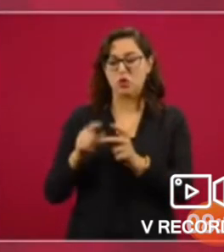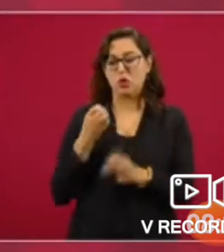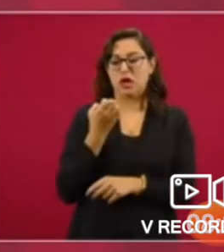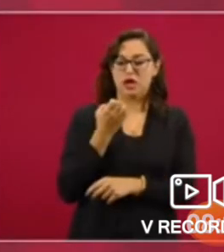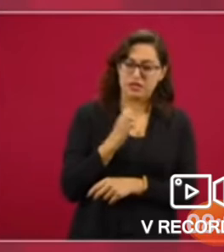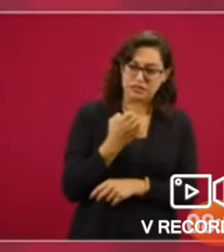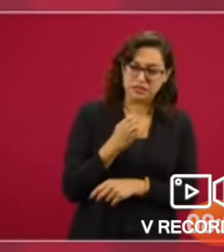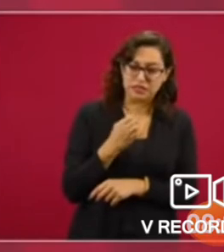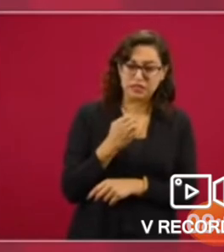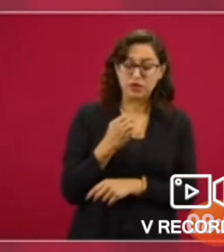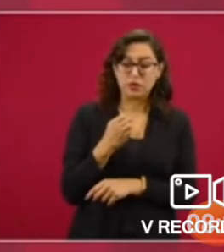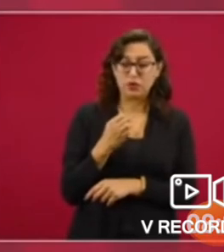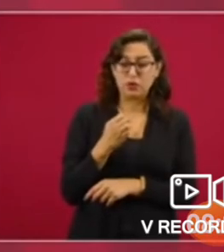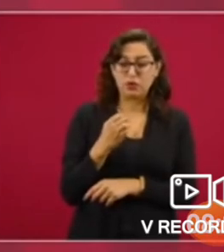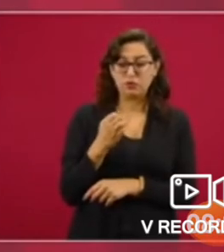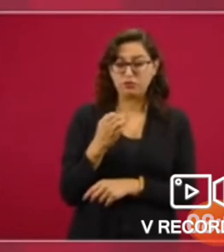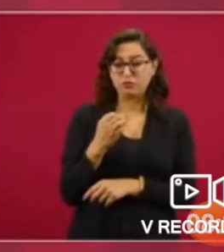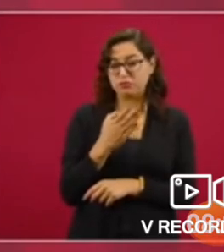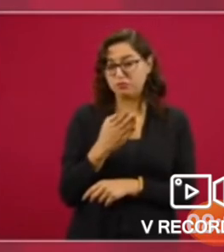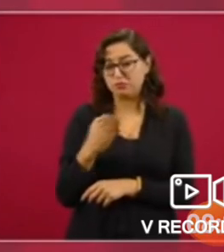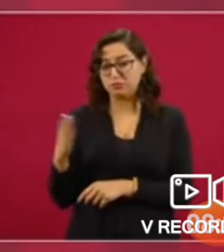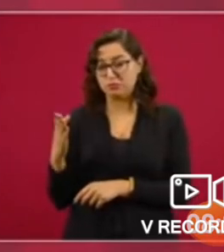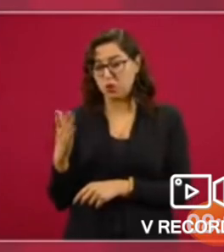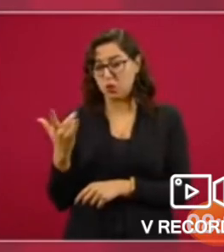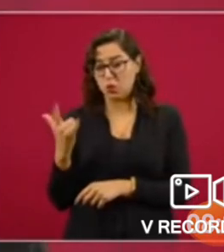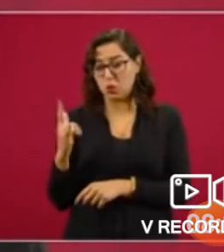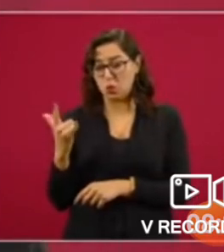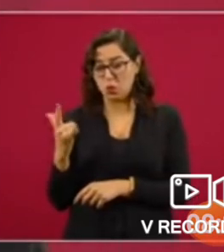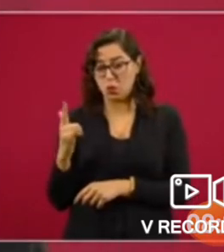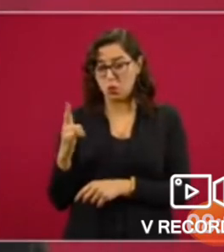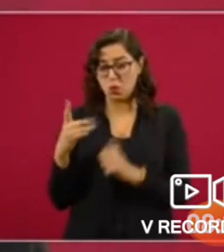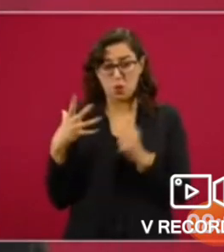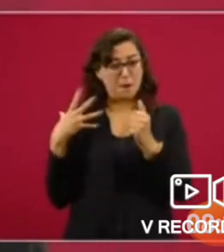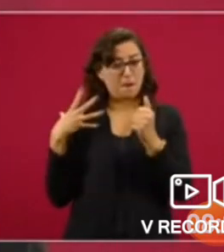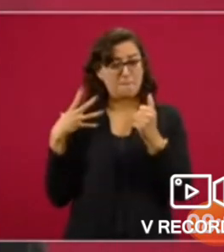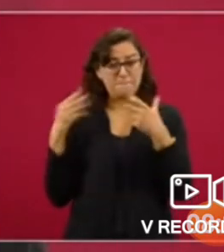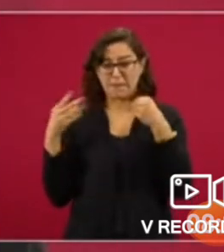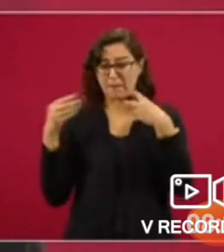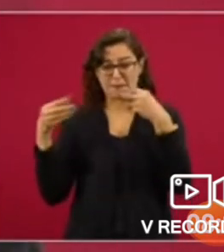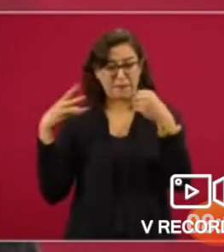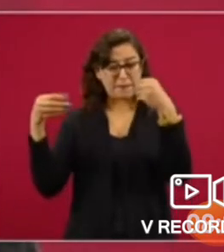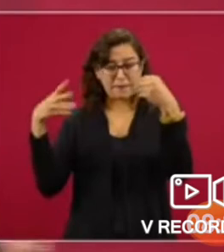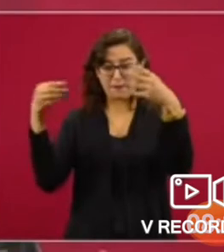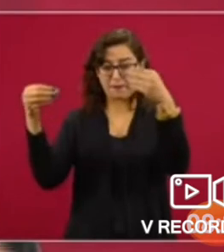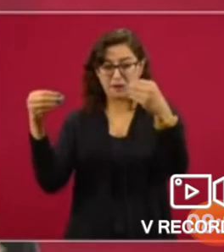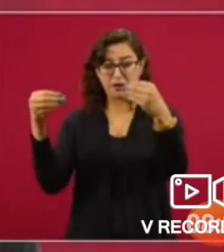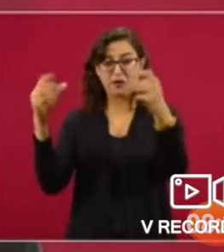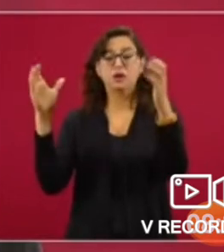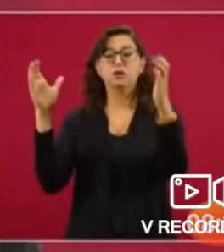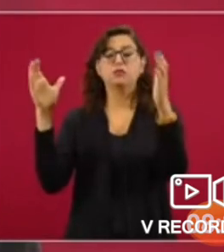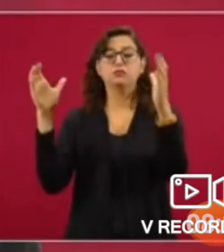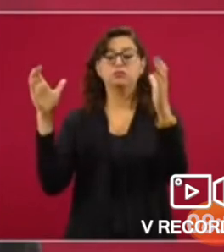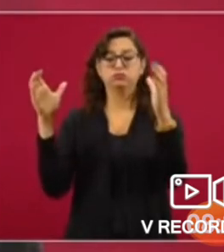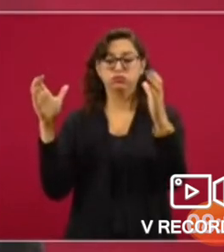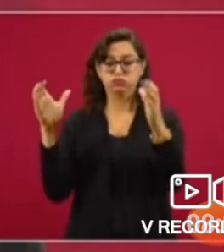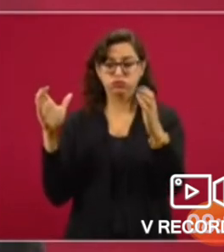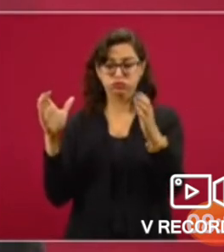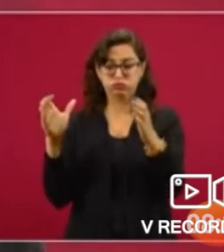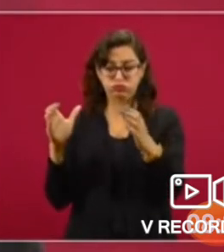enero y el verano, más o menos en julio, donde hubo la mayor transmisión en Europa. Hubo un breve periodo de